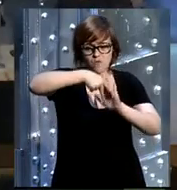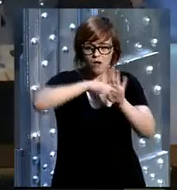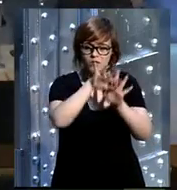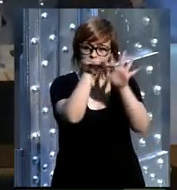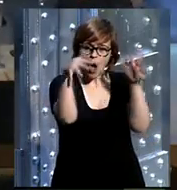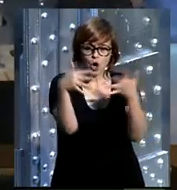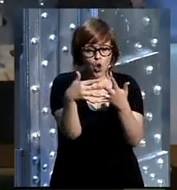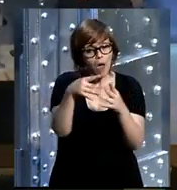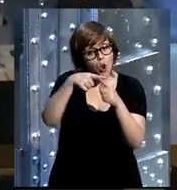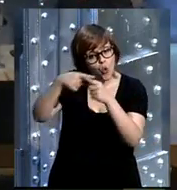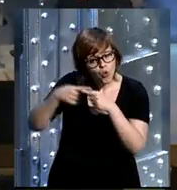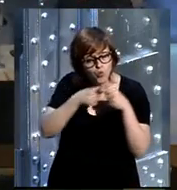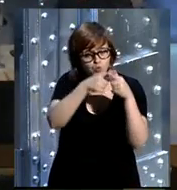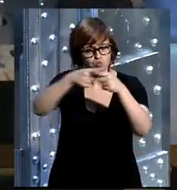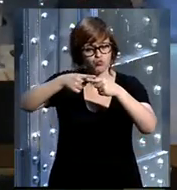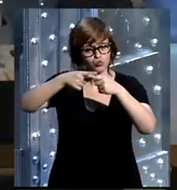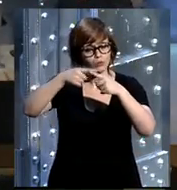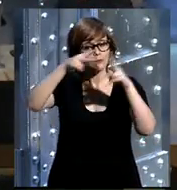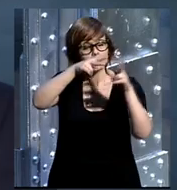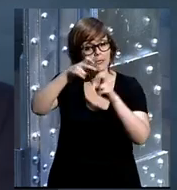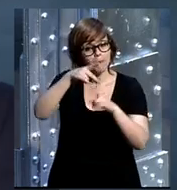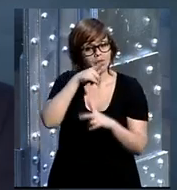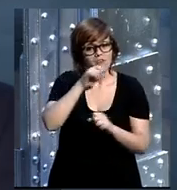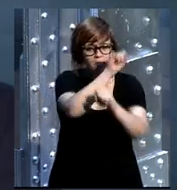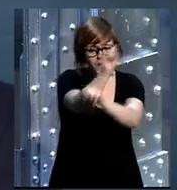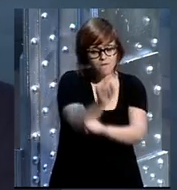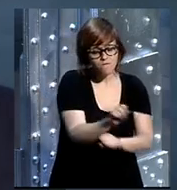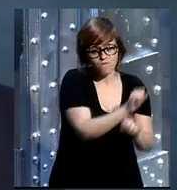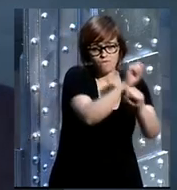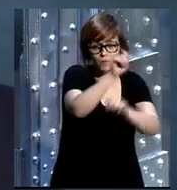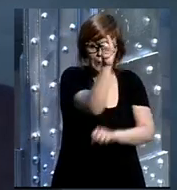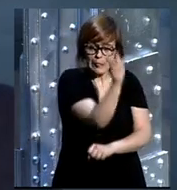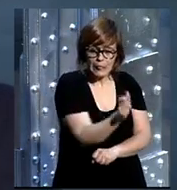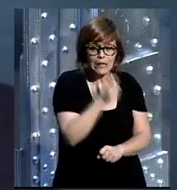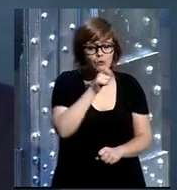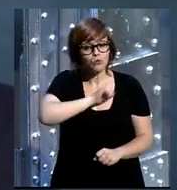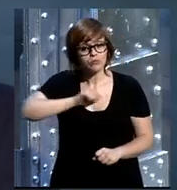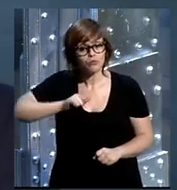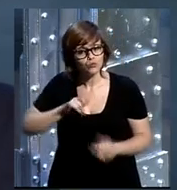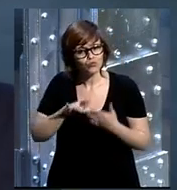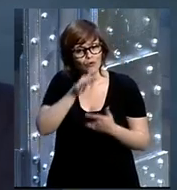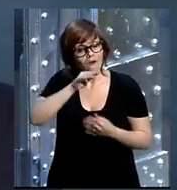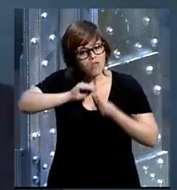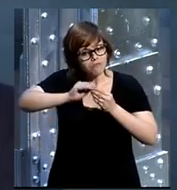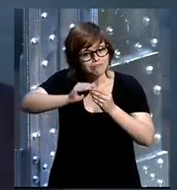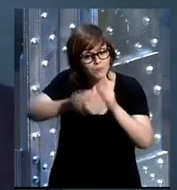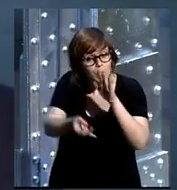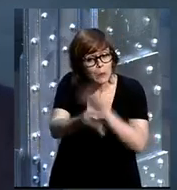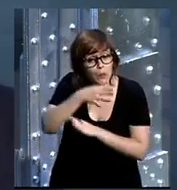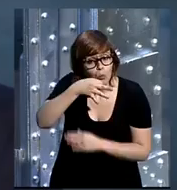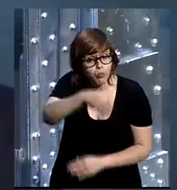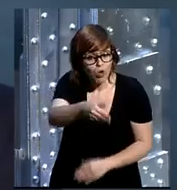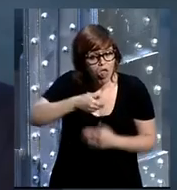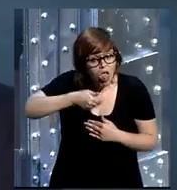de privacidad y de protección de datos la escribamos en un diálogo transatlántico. Pero dentro de